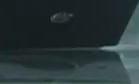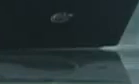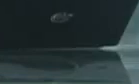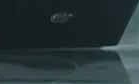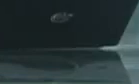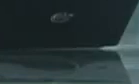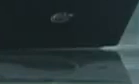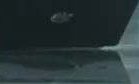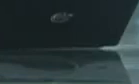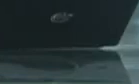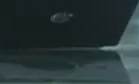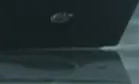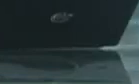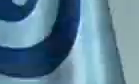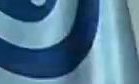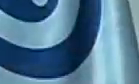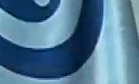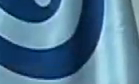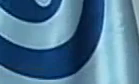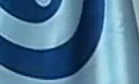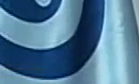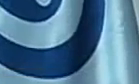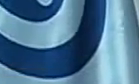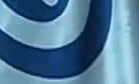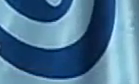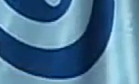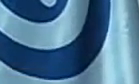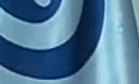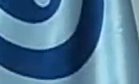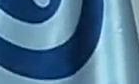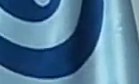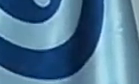Saad. Adelante, lo escuchamos. Feliz tarde.